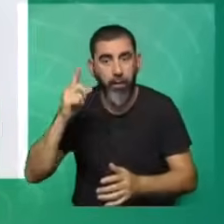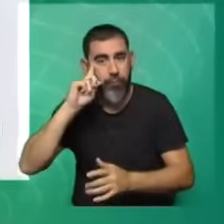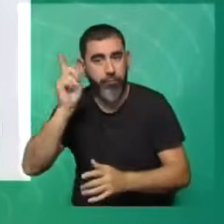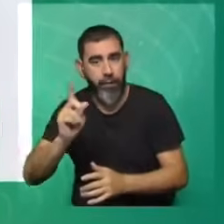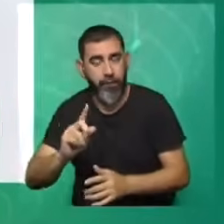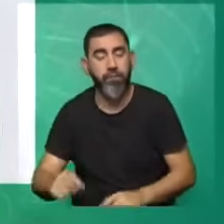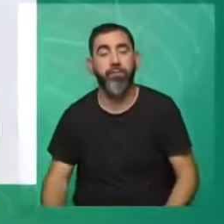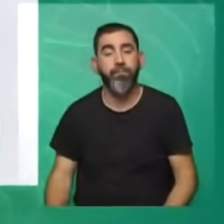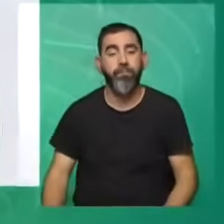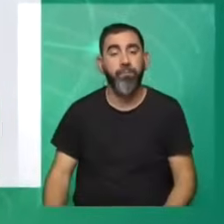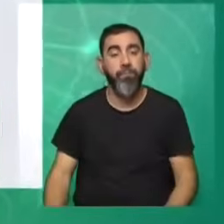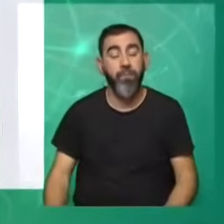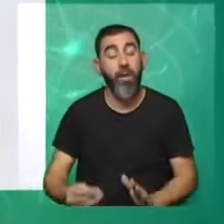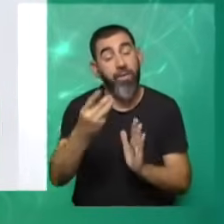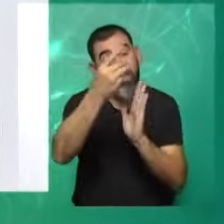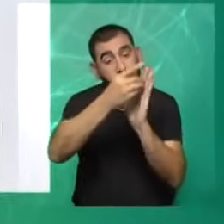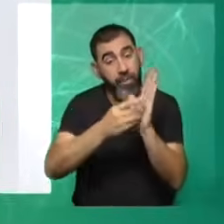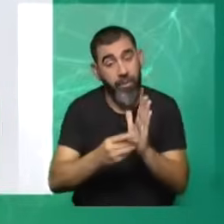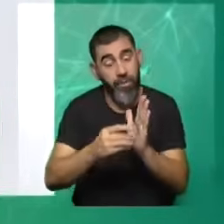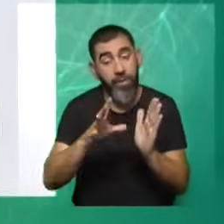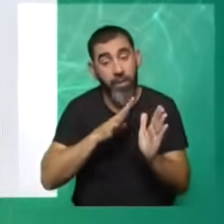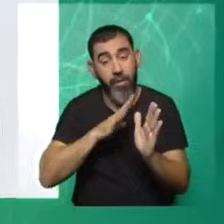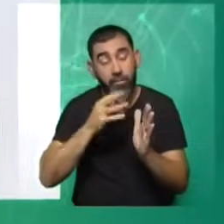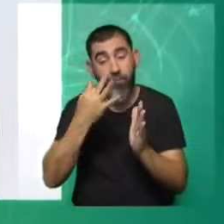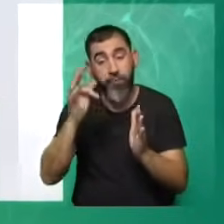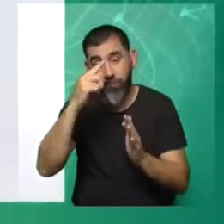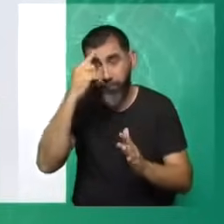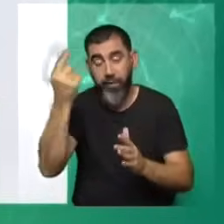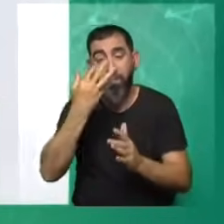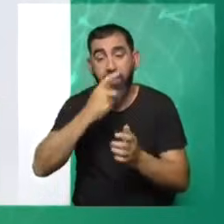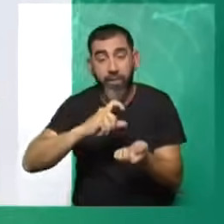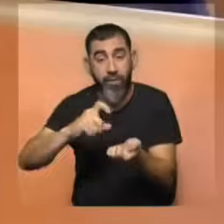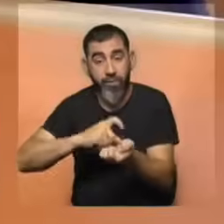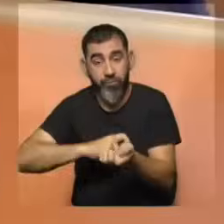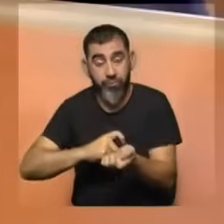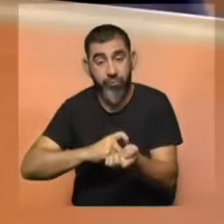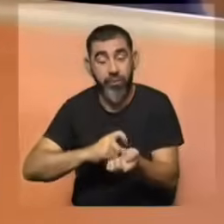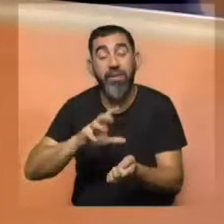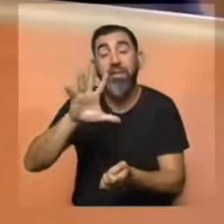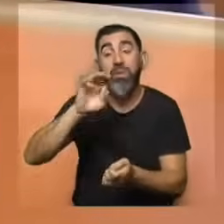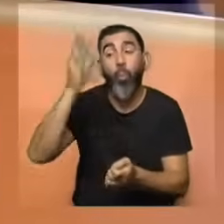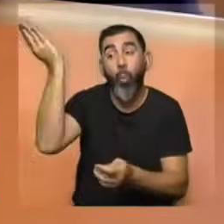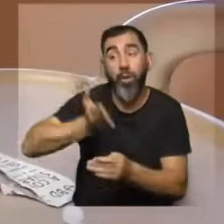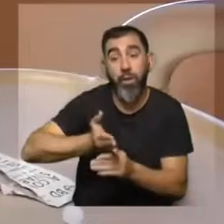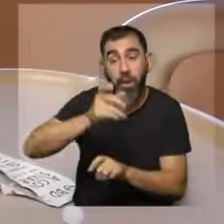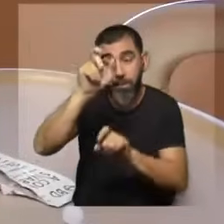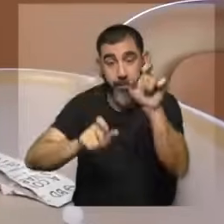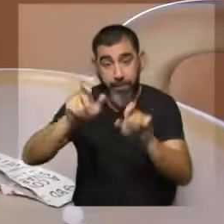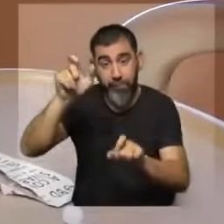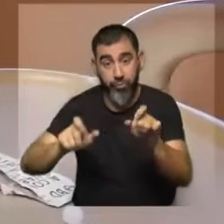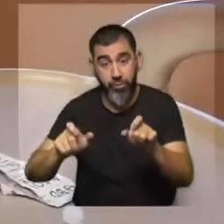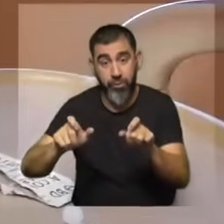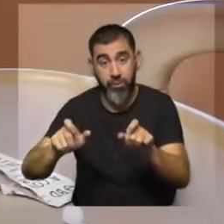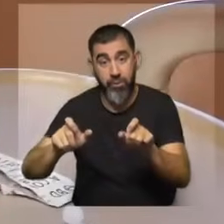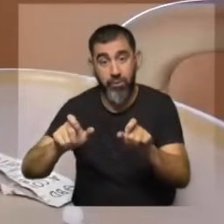de hecho los datos que que estamos obteniendo de la federación internacional de diabetes es que más del 50% de la población